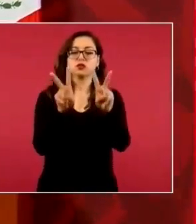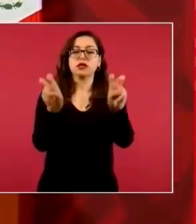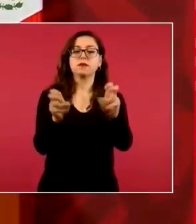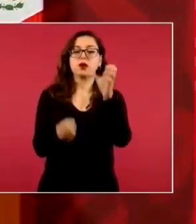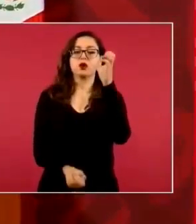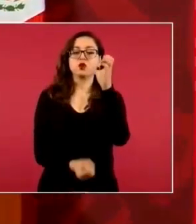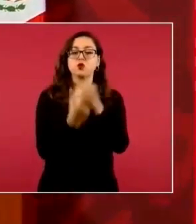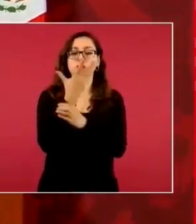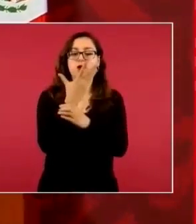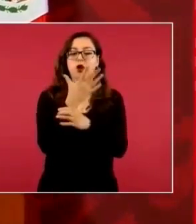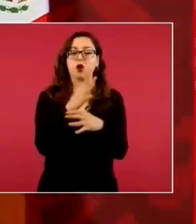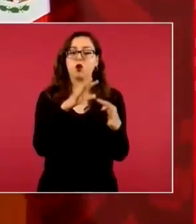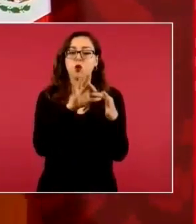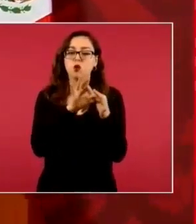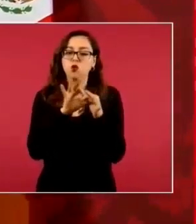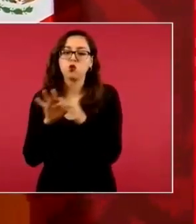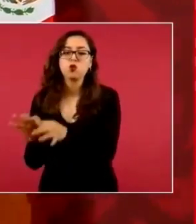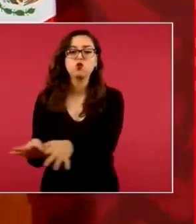Unidos.